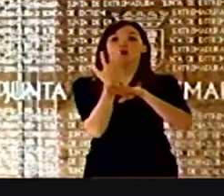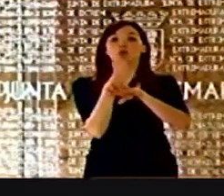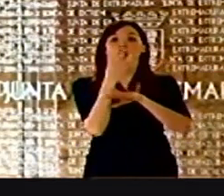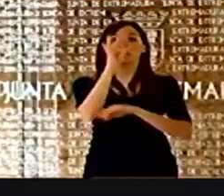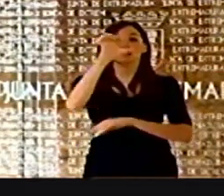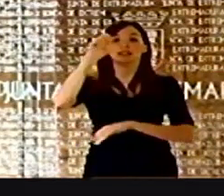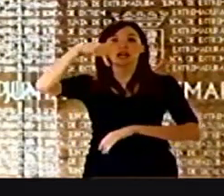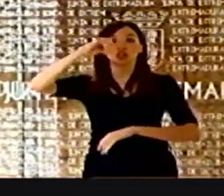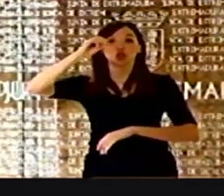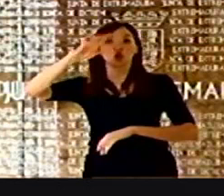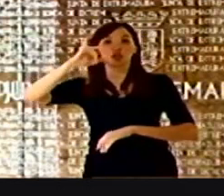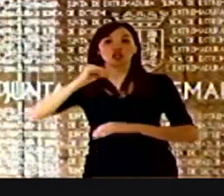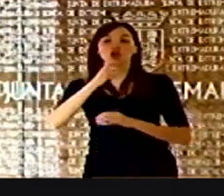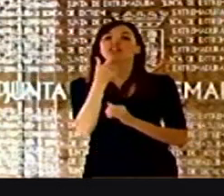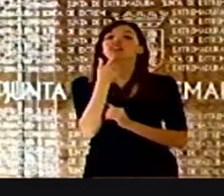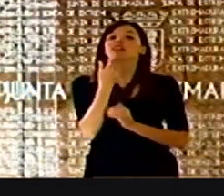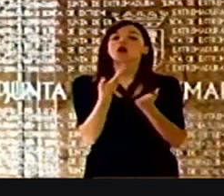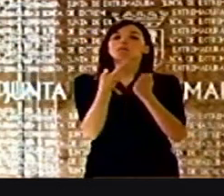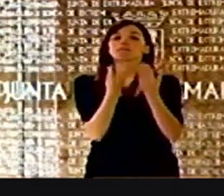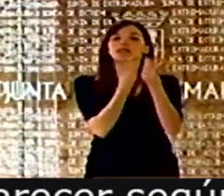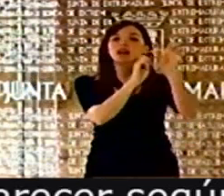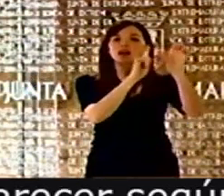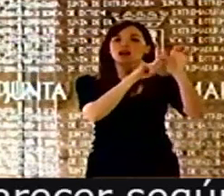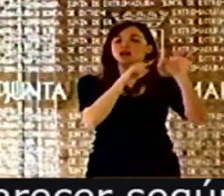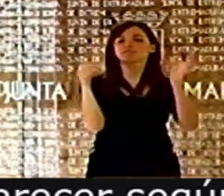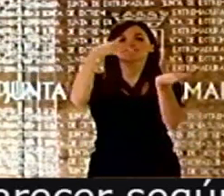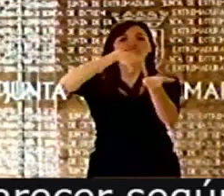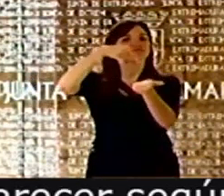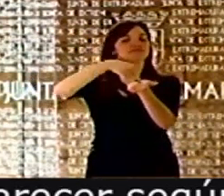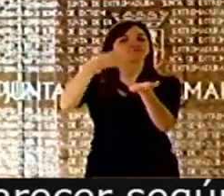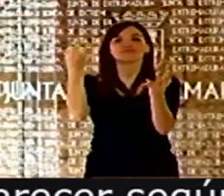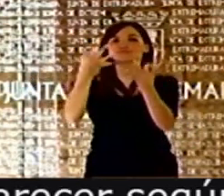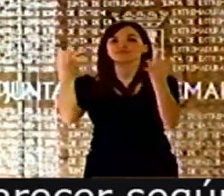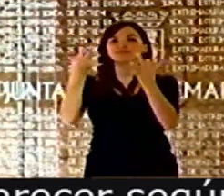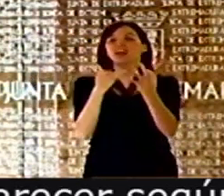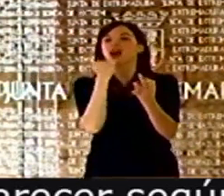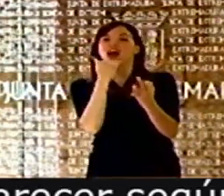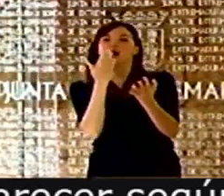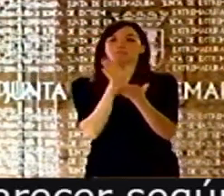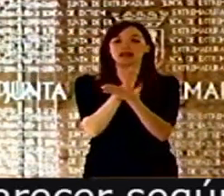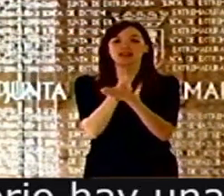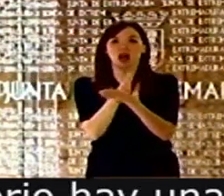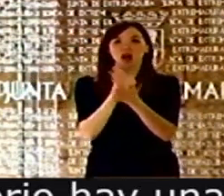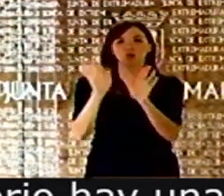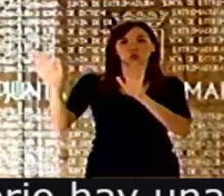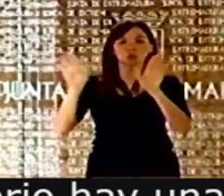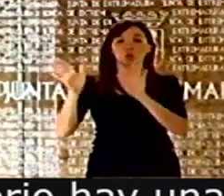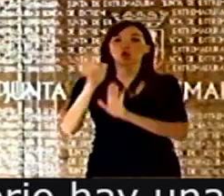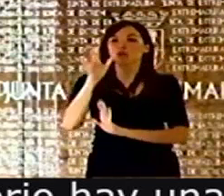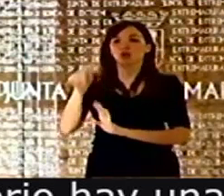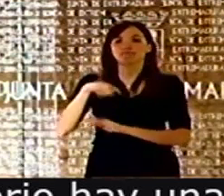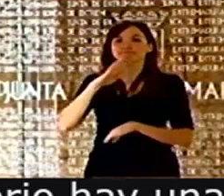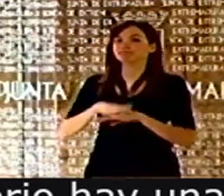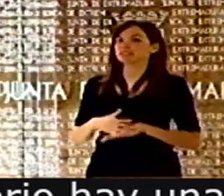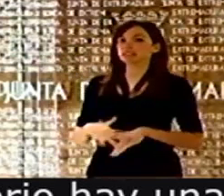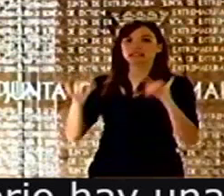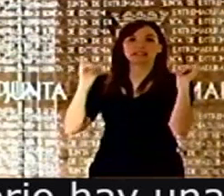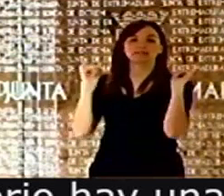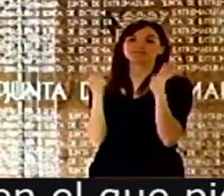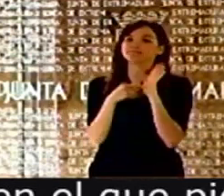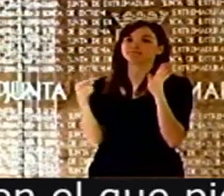Servicio Extremeño de Salud en el que le piden a la Junta de Extremadura una especie de mediación con la empresa porque se siguen incumpliendo el pliego de